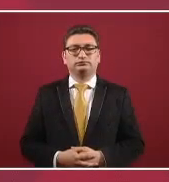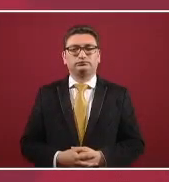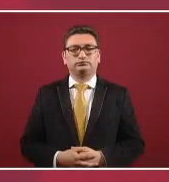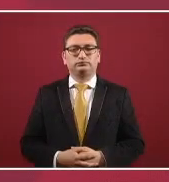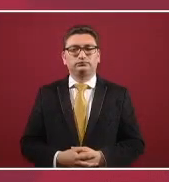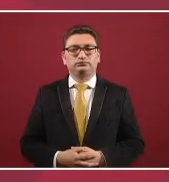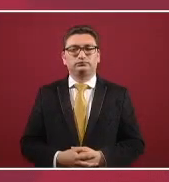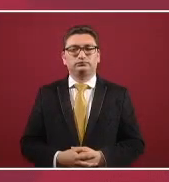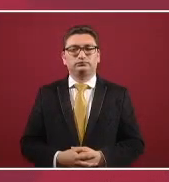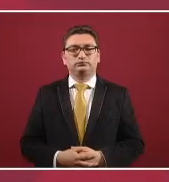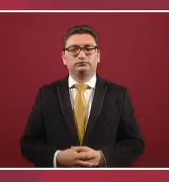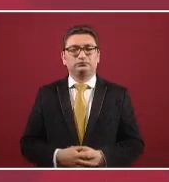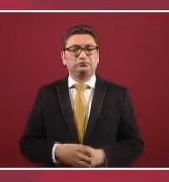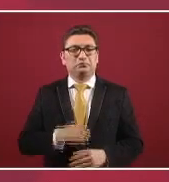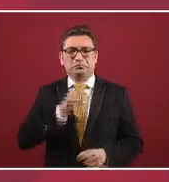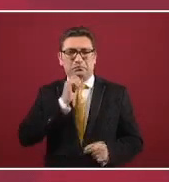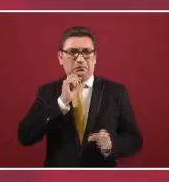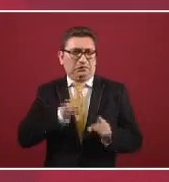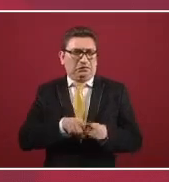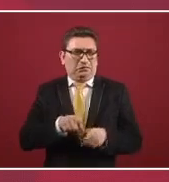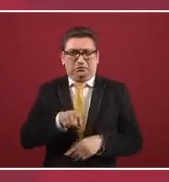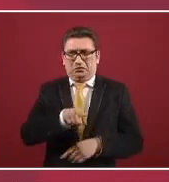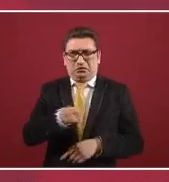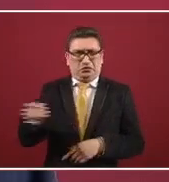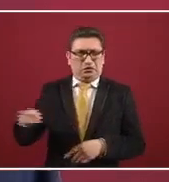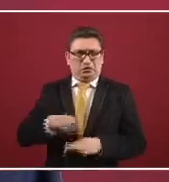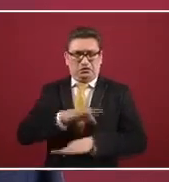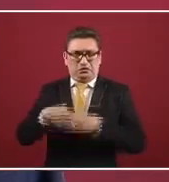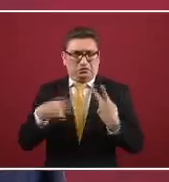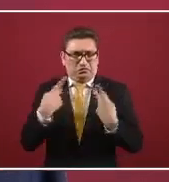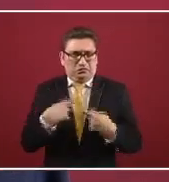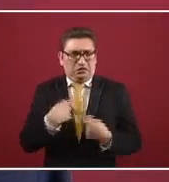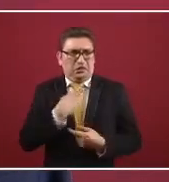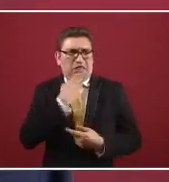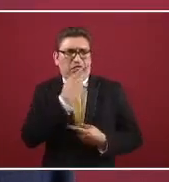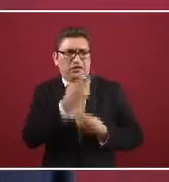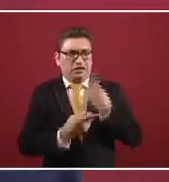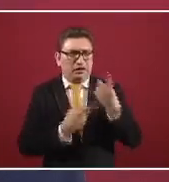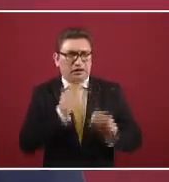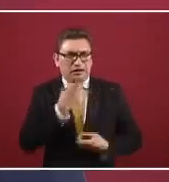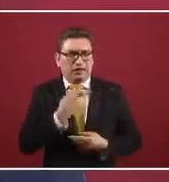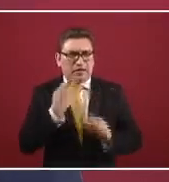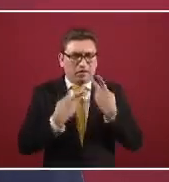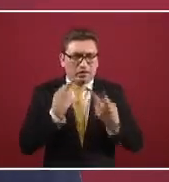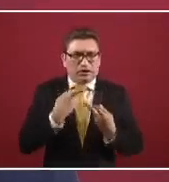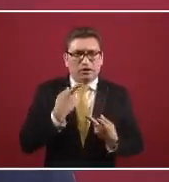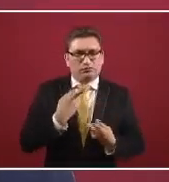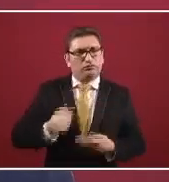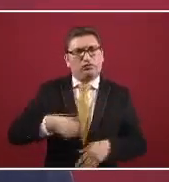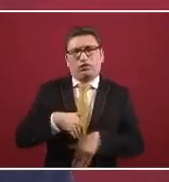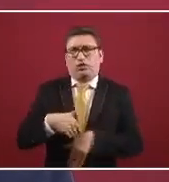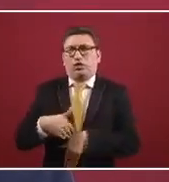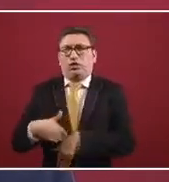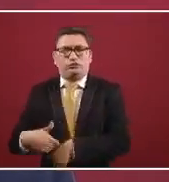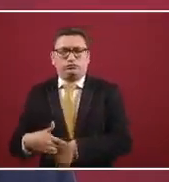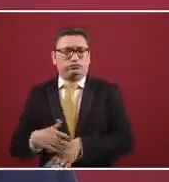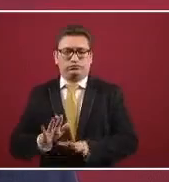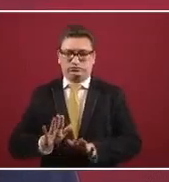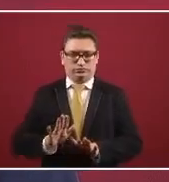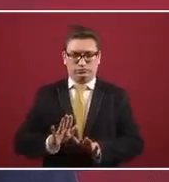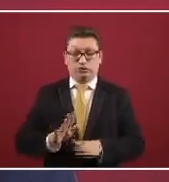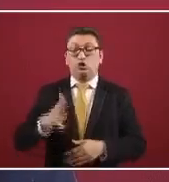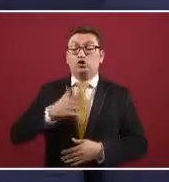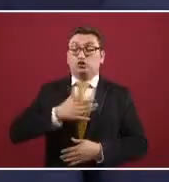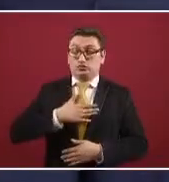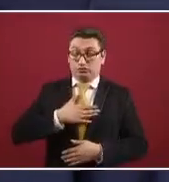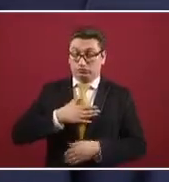hay que tomar en cuenta. Lo que tienen que ver, y esto es una